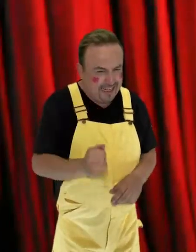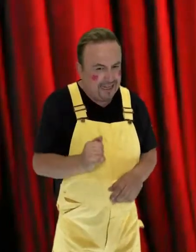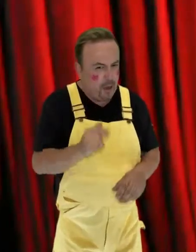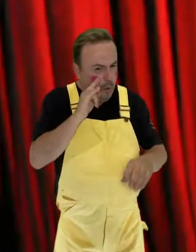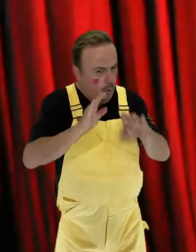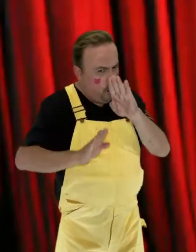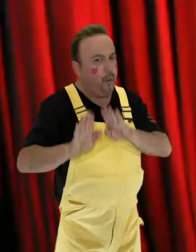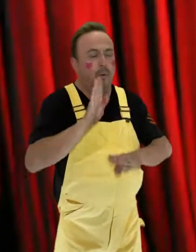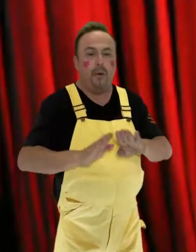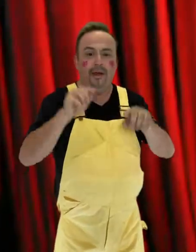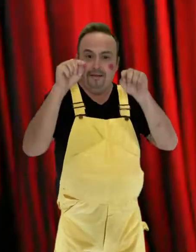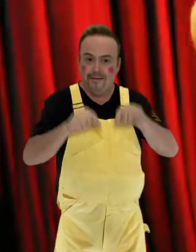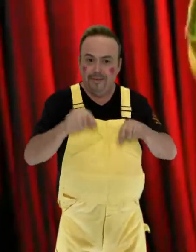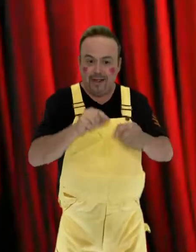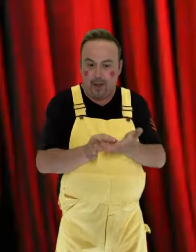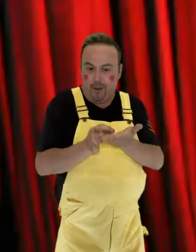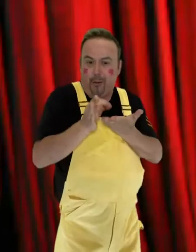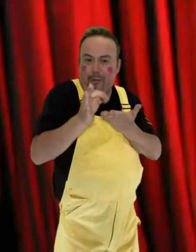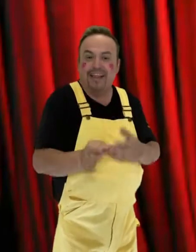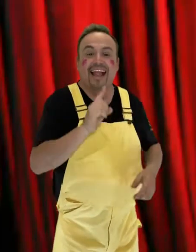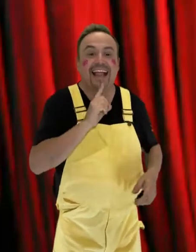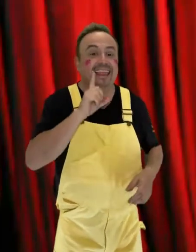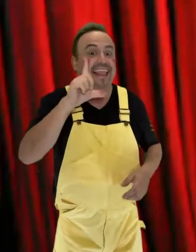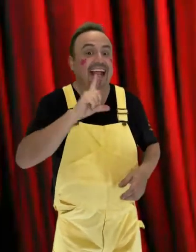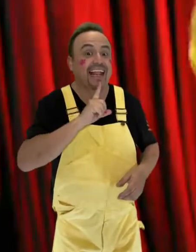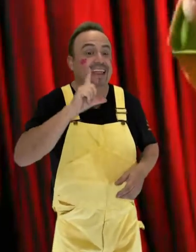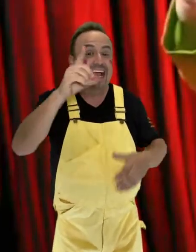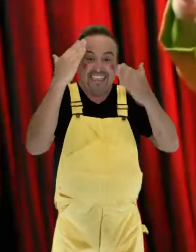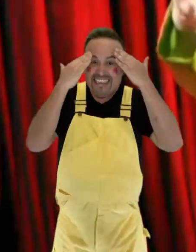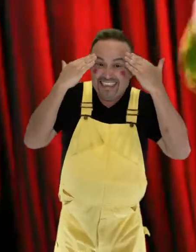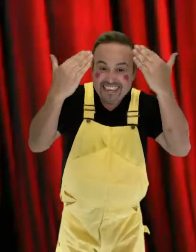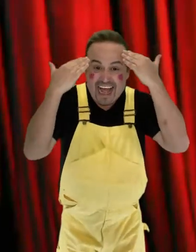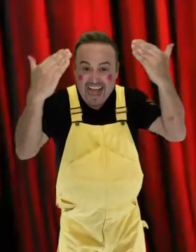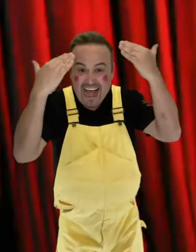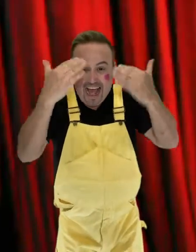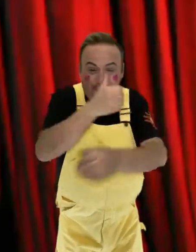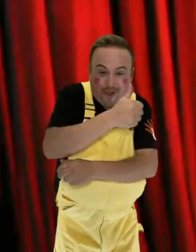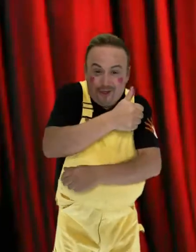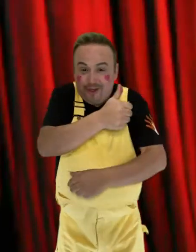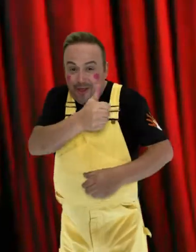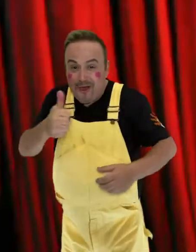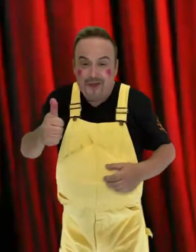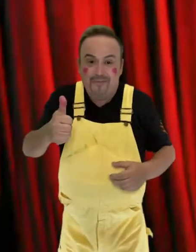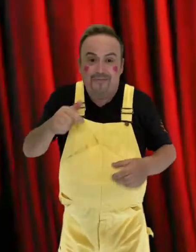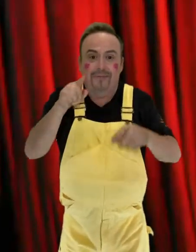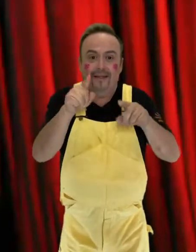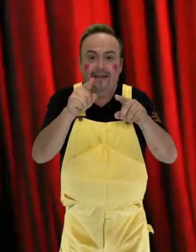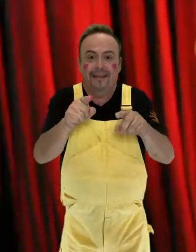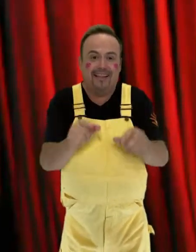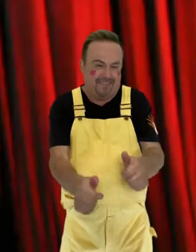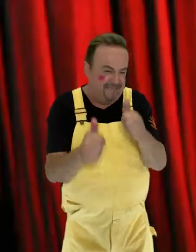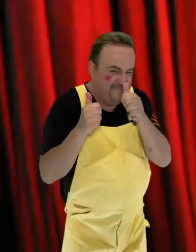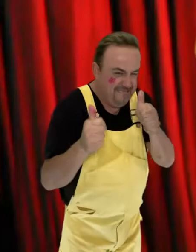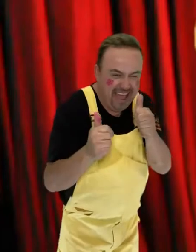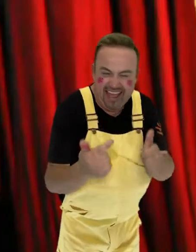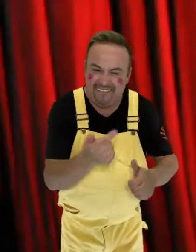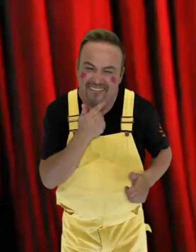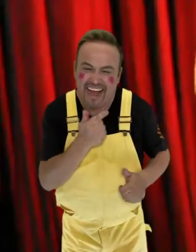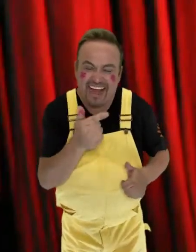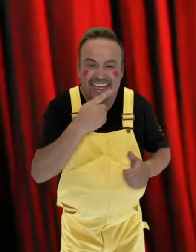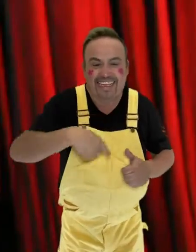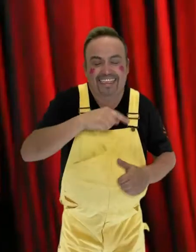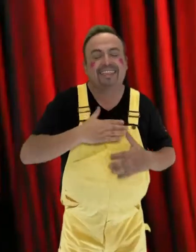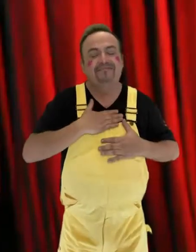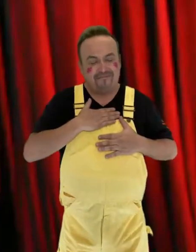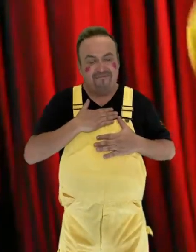bien protegidos acá en la comuna de Tiltil. ¡Saludos a todos y pásenlo bien, que